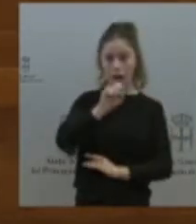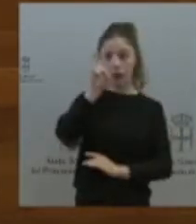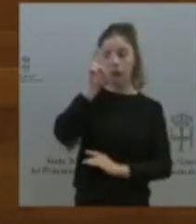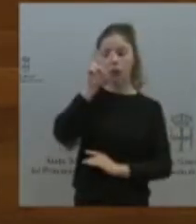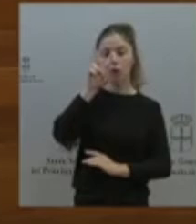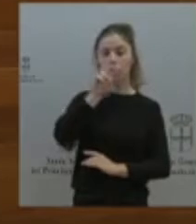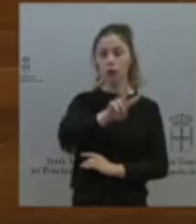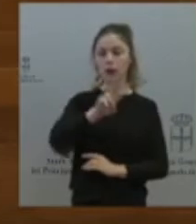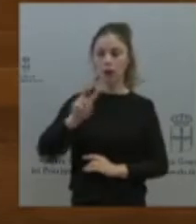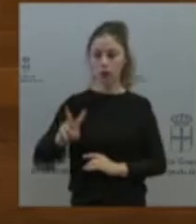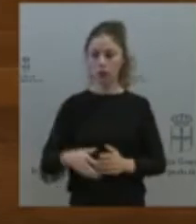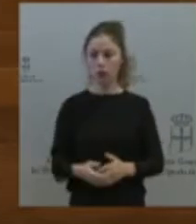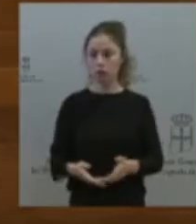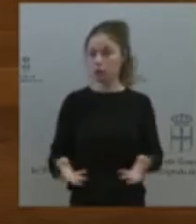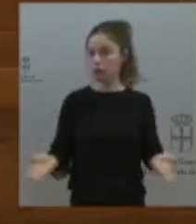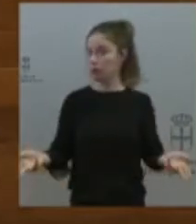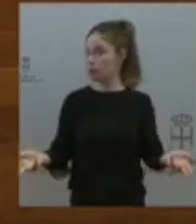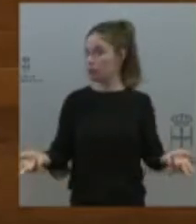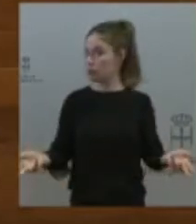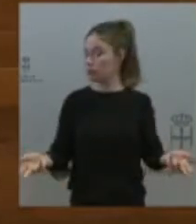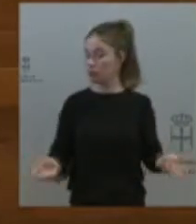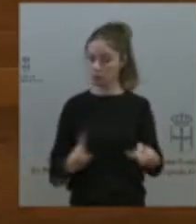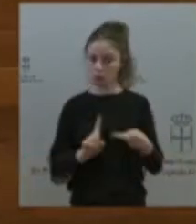Le pongo más ejemplos. Se lo quiero decir.